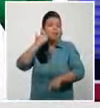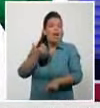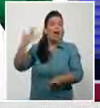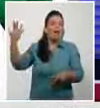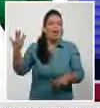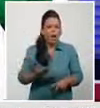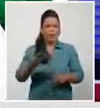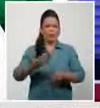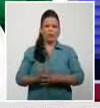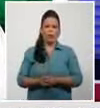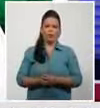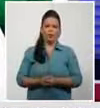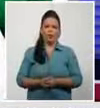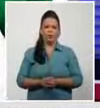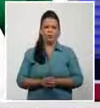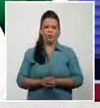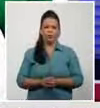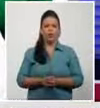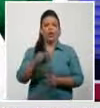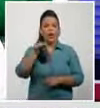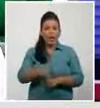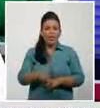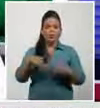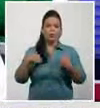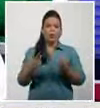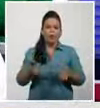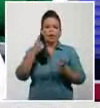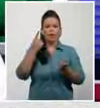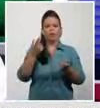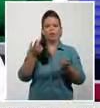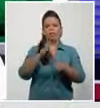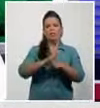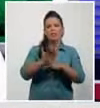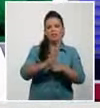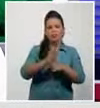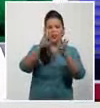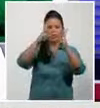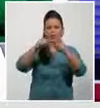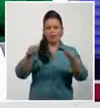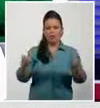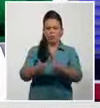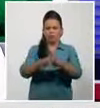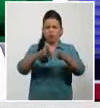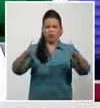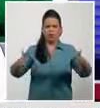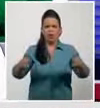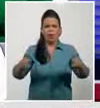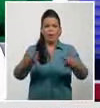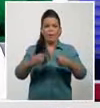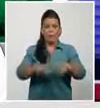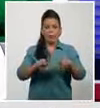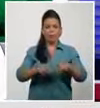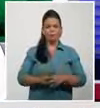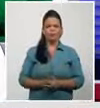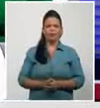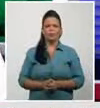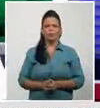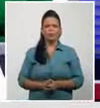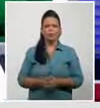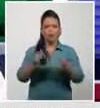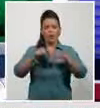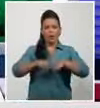en el número de casos contagiados. Ahora, en Cuba, para ser honesto